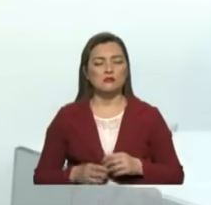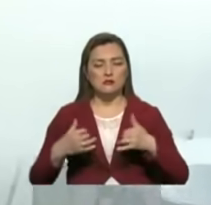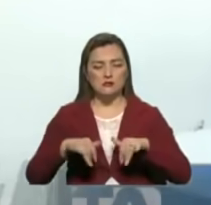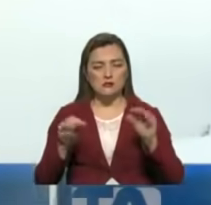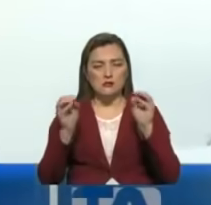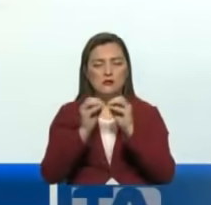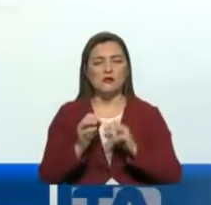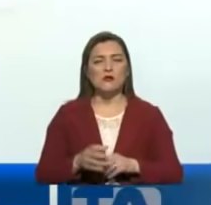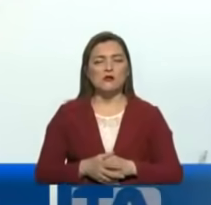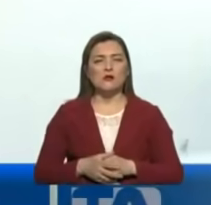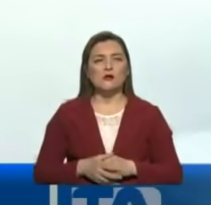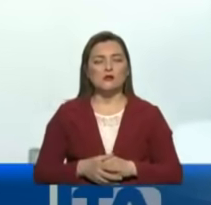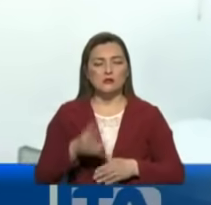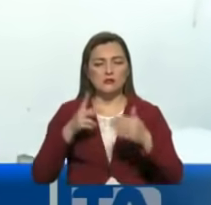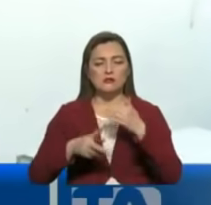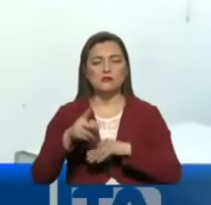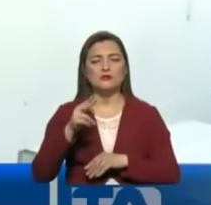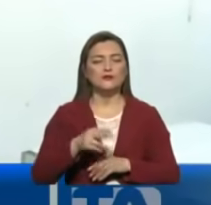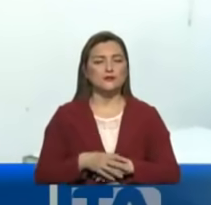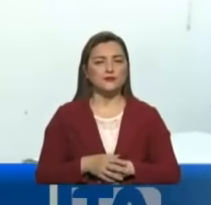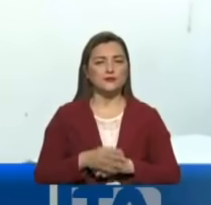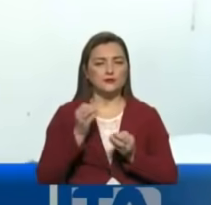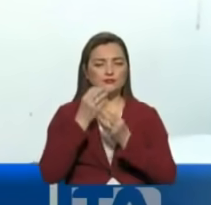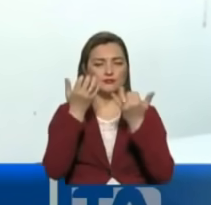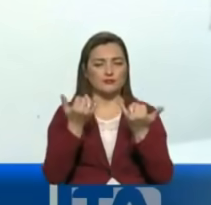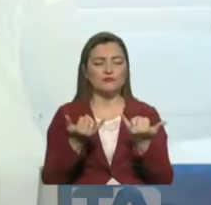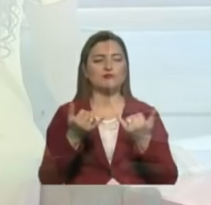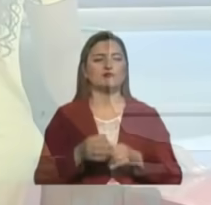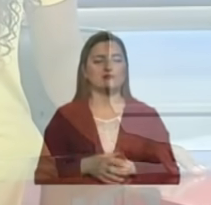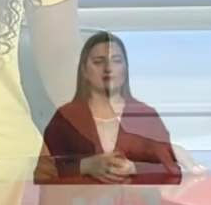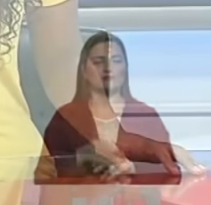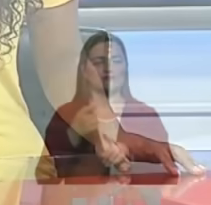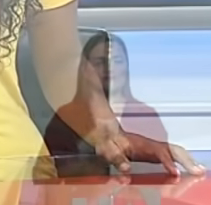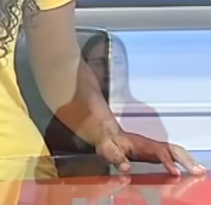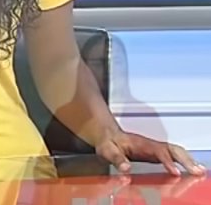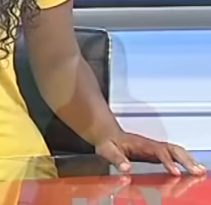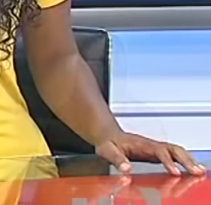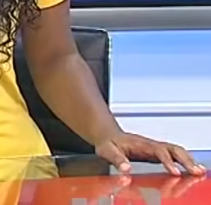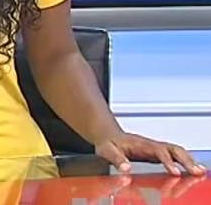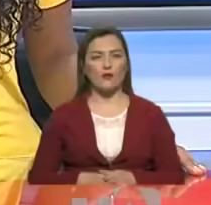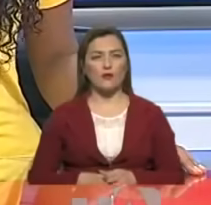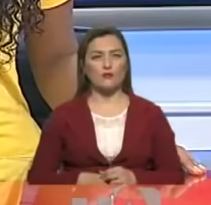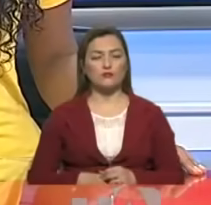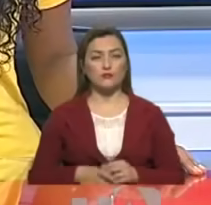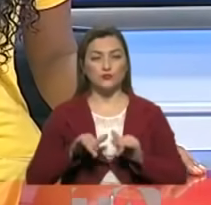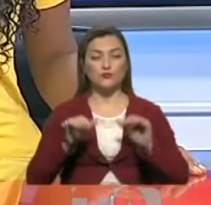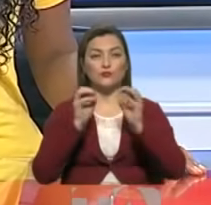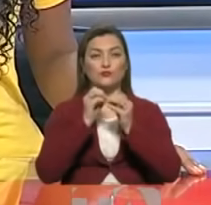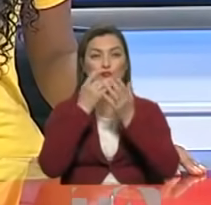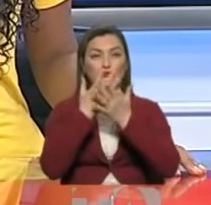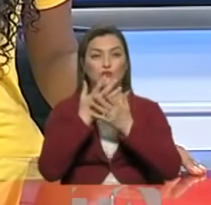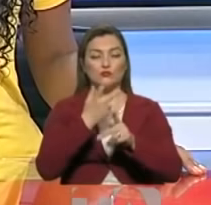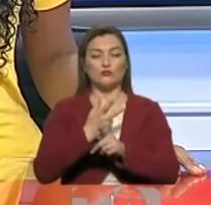regresar a estudios. Nos vamos a un corte comercial. Es la información que se genera desde aquí, desde el mercado. Seguimos informando en 24 horas. Concejales de